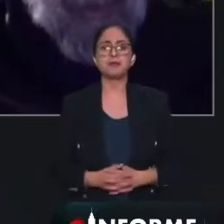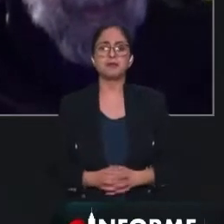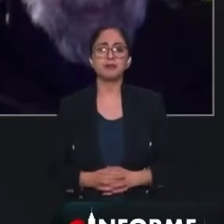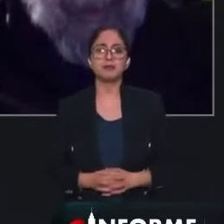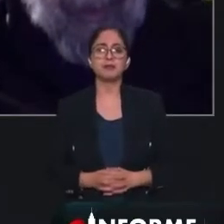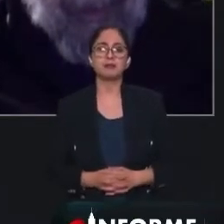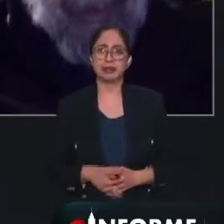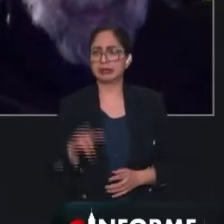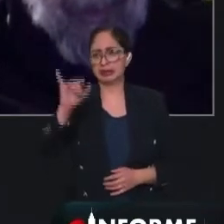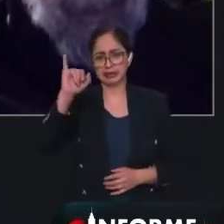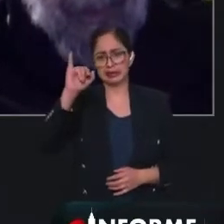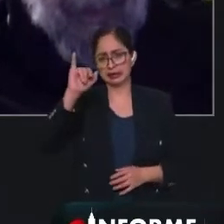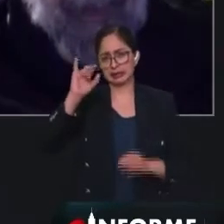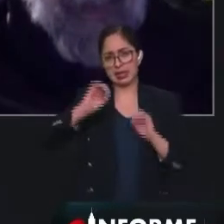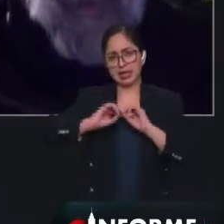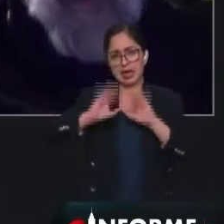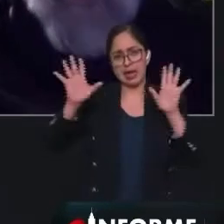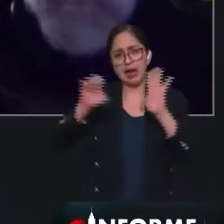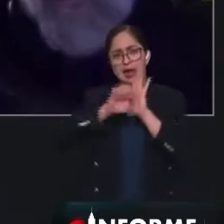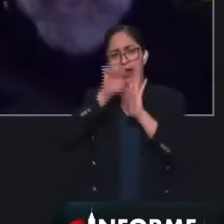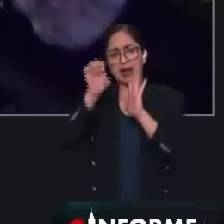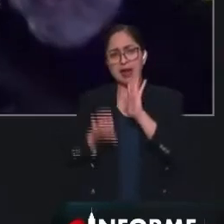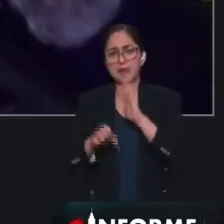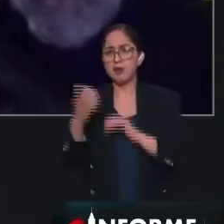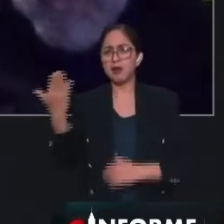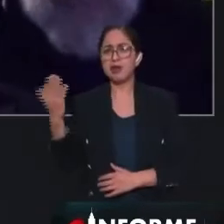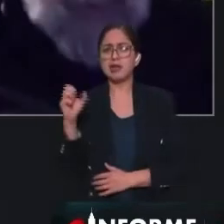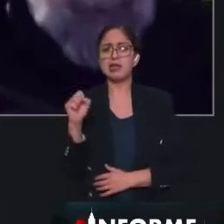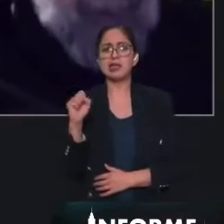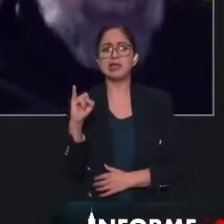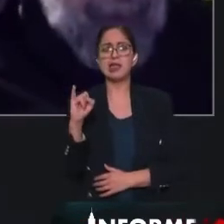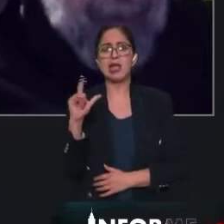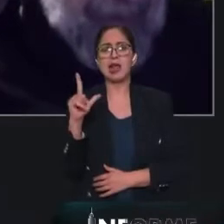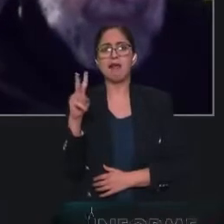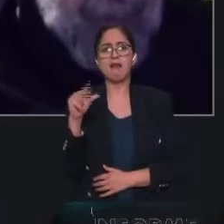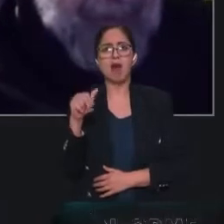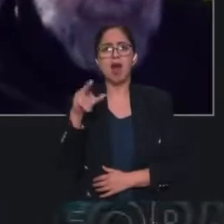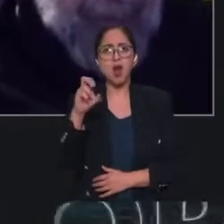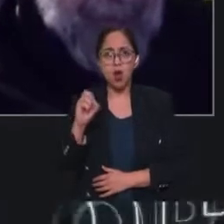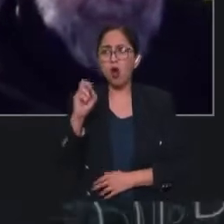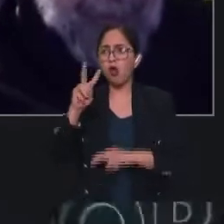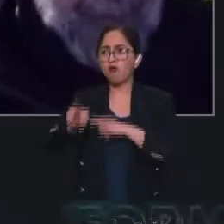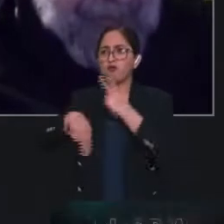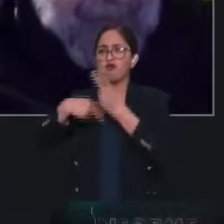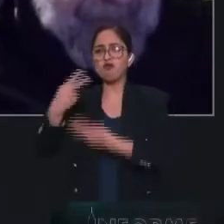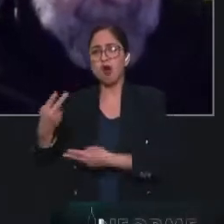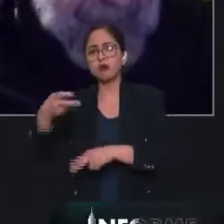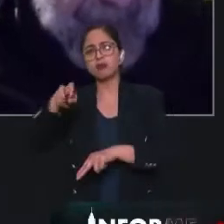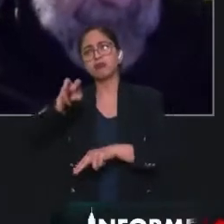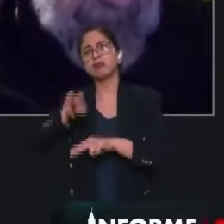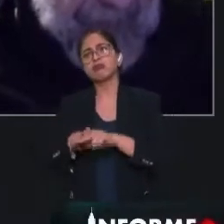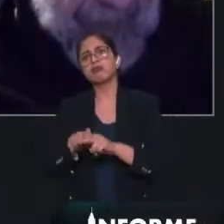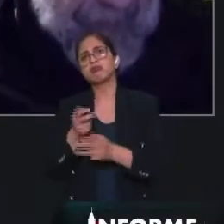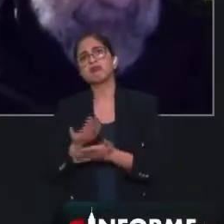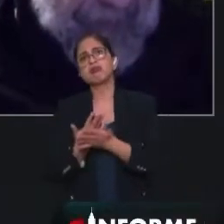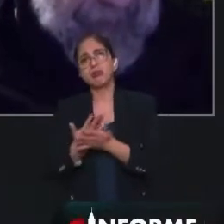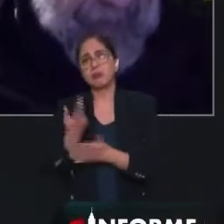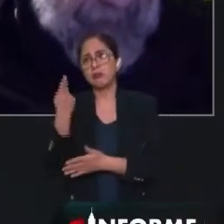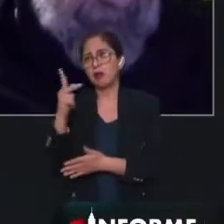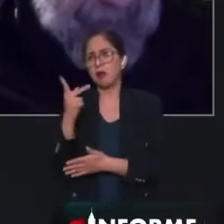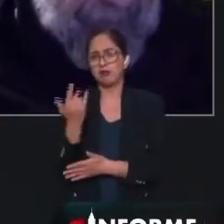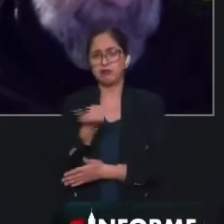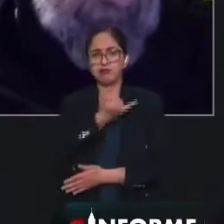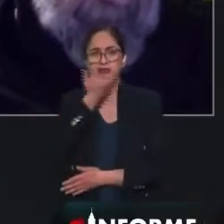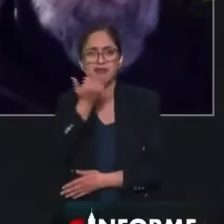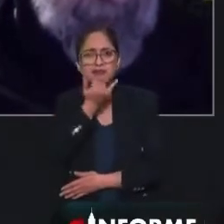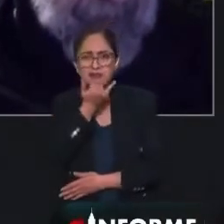cuando Silvano Aureoles pues, se fue a sentar en la puerta equivocada hace unos días, y bueno, de él extraña porque pues él ejerce el poder